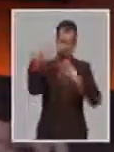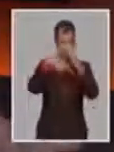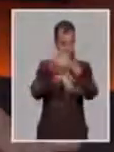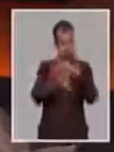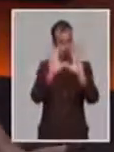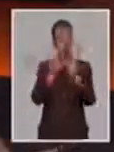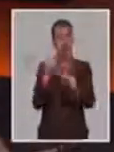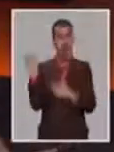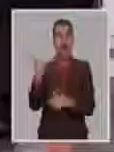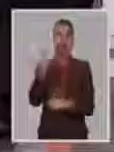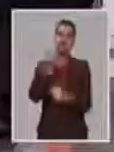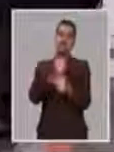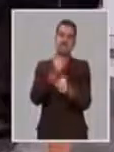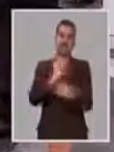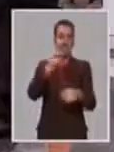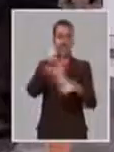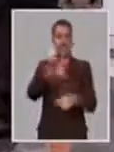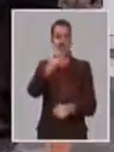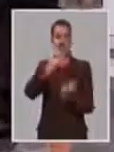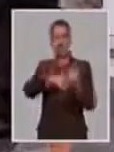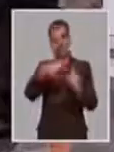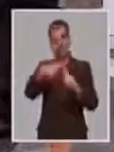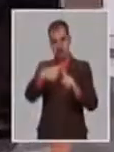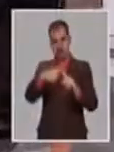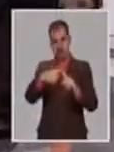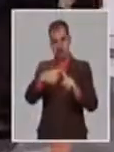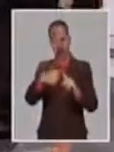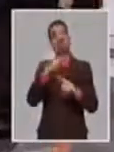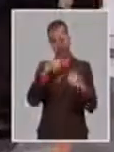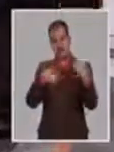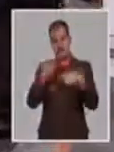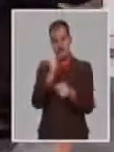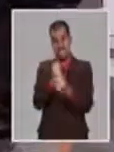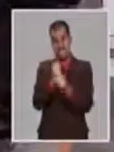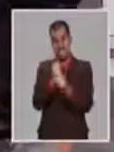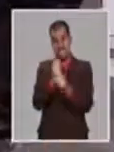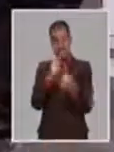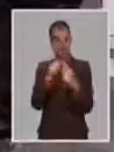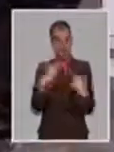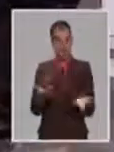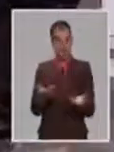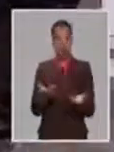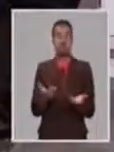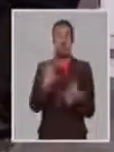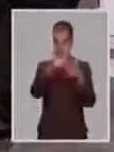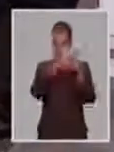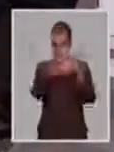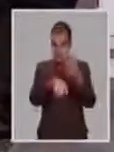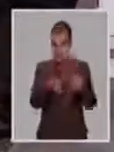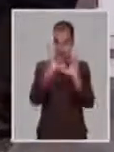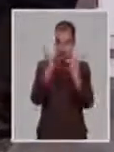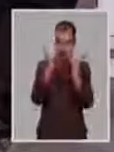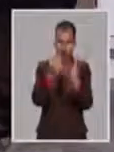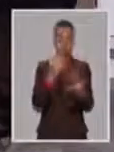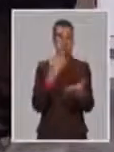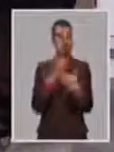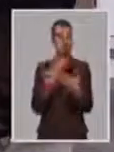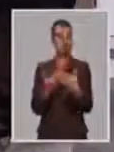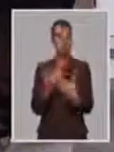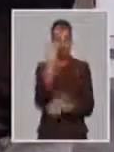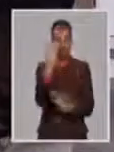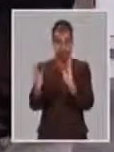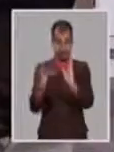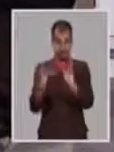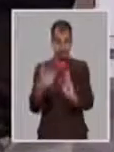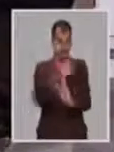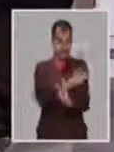es especialista del IPK y que tiene esta tremenda misión de organizar todo